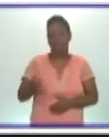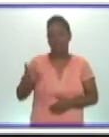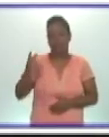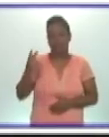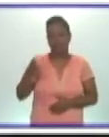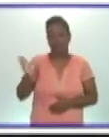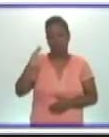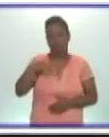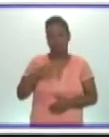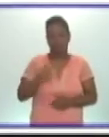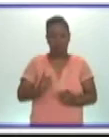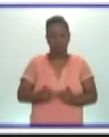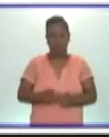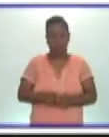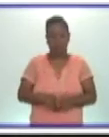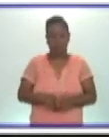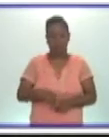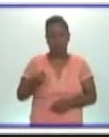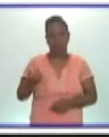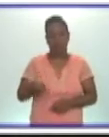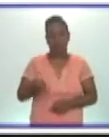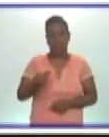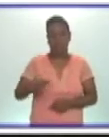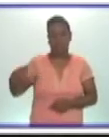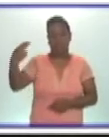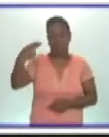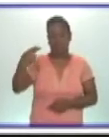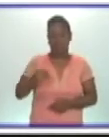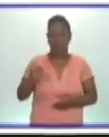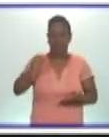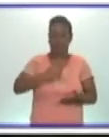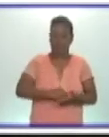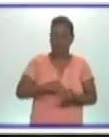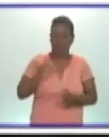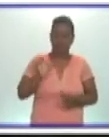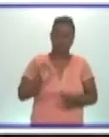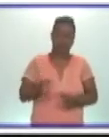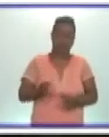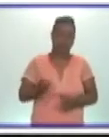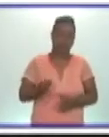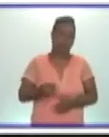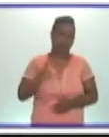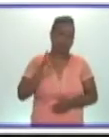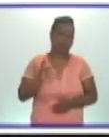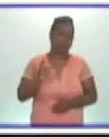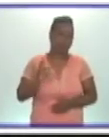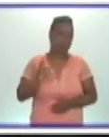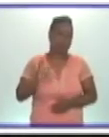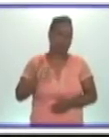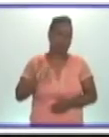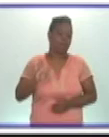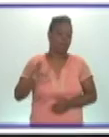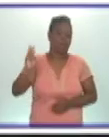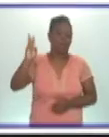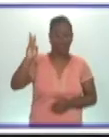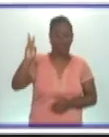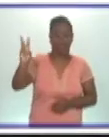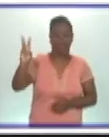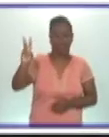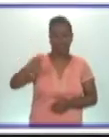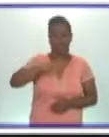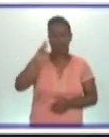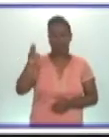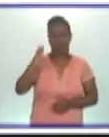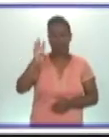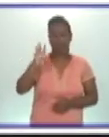tanto, queda igual. A al cuadrado, b al cubo por b a la sexta es igual a